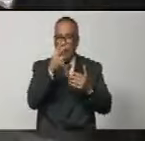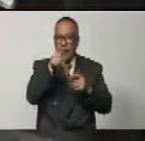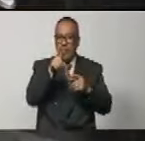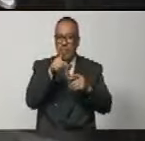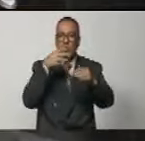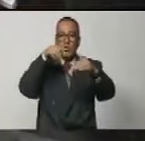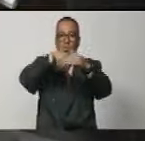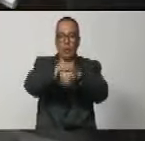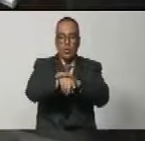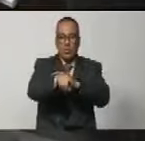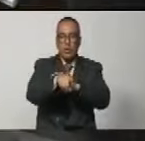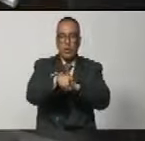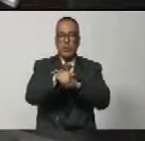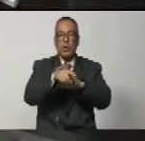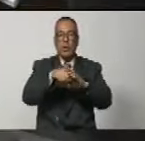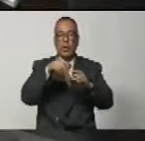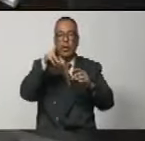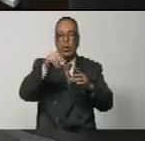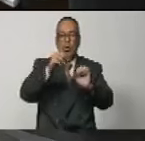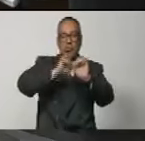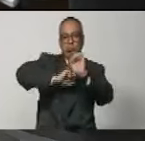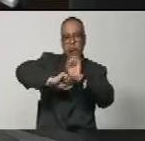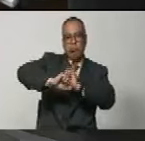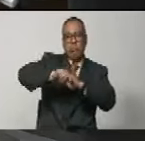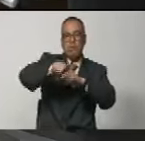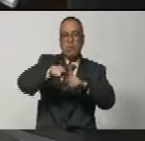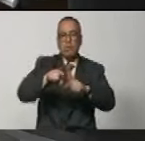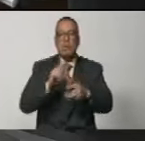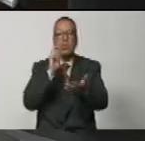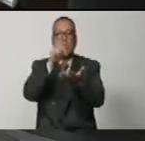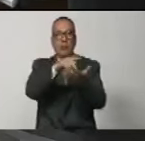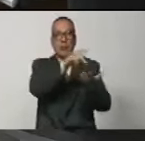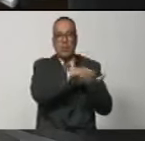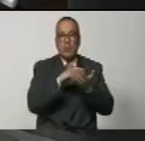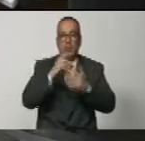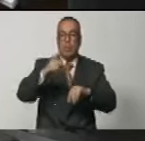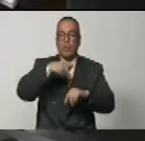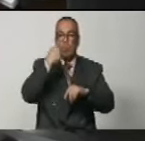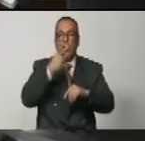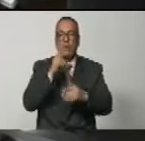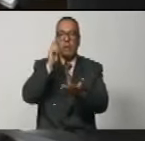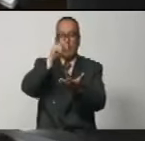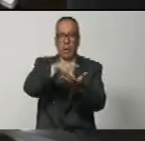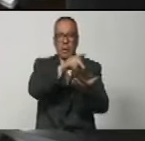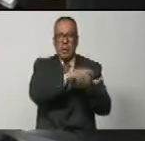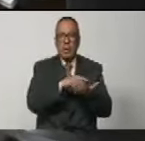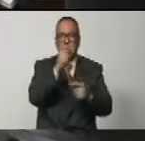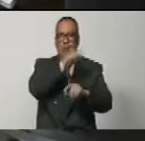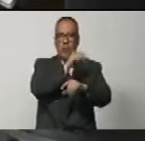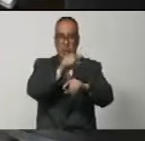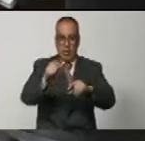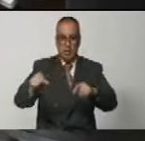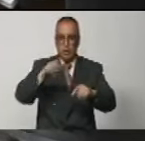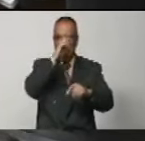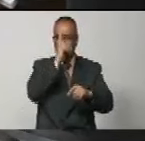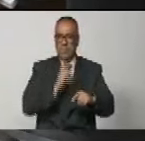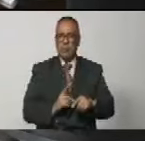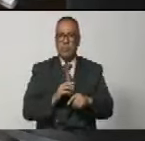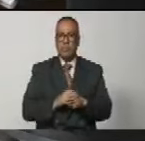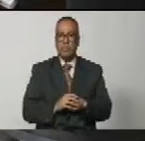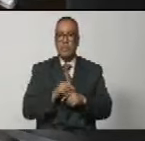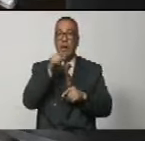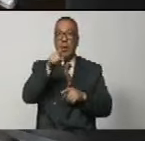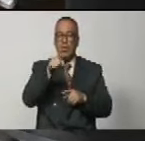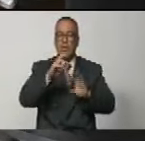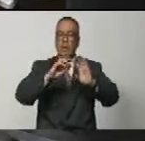la inclusión, la no discriminación y la participación política y protagónica de las personas con discapacidad. Y